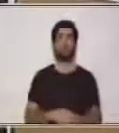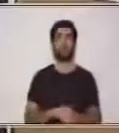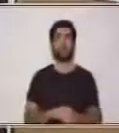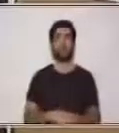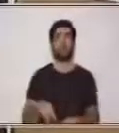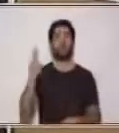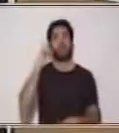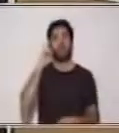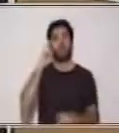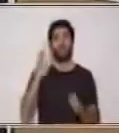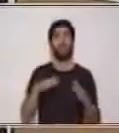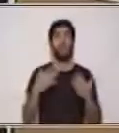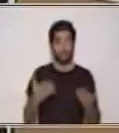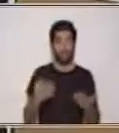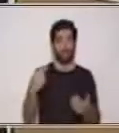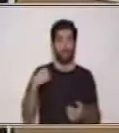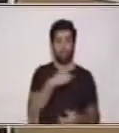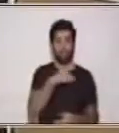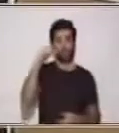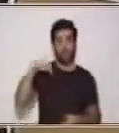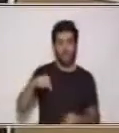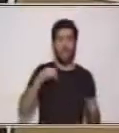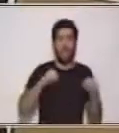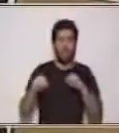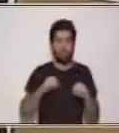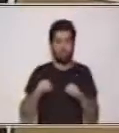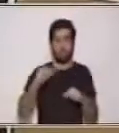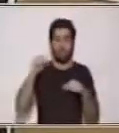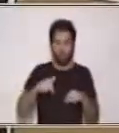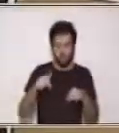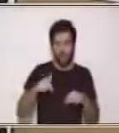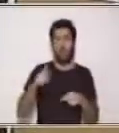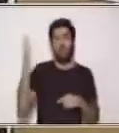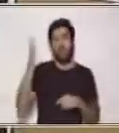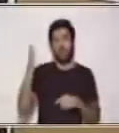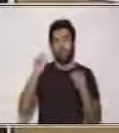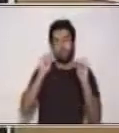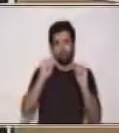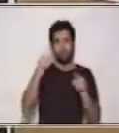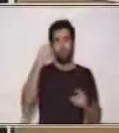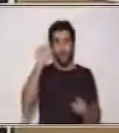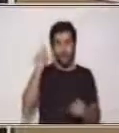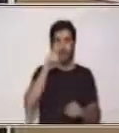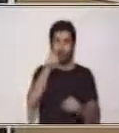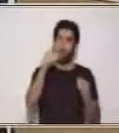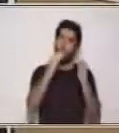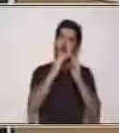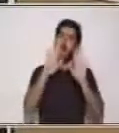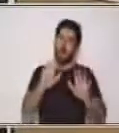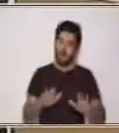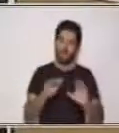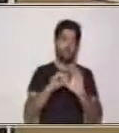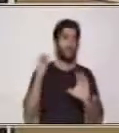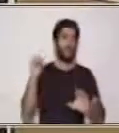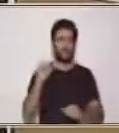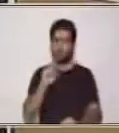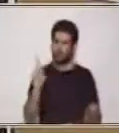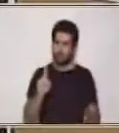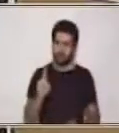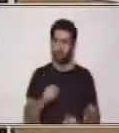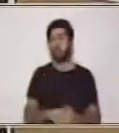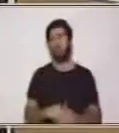Te recordamos que nosotros estamos trabajando desde aquí para que tú no salgas de casa. Así que